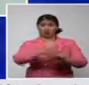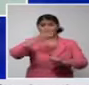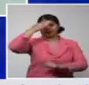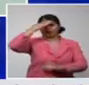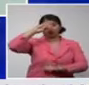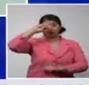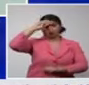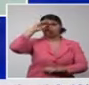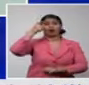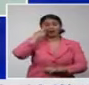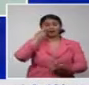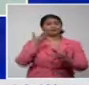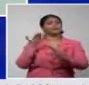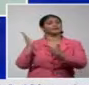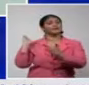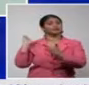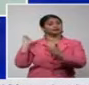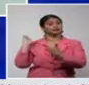apreciar,